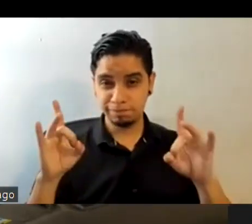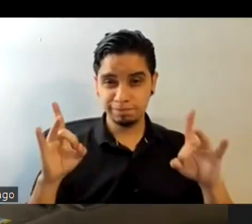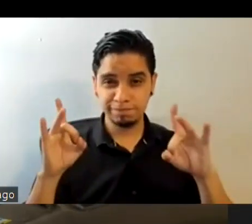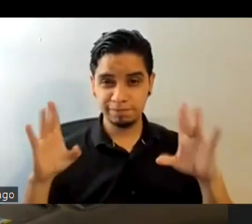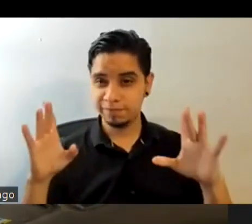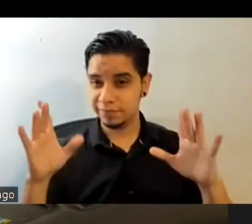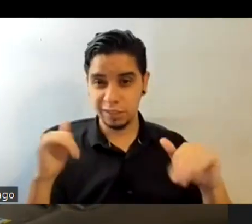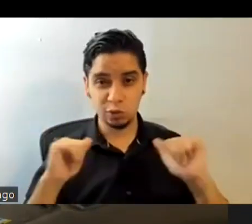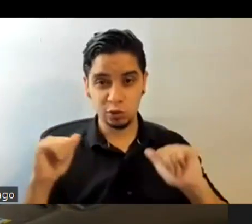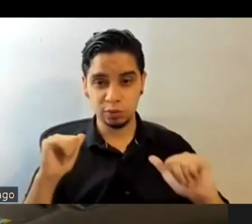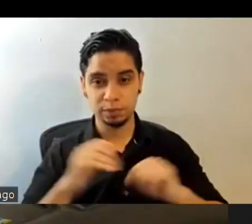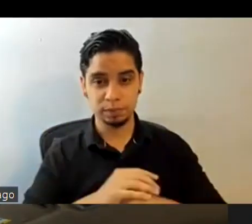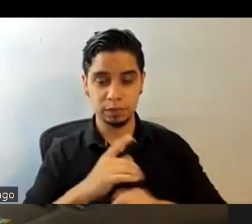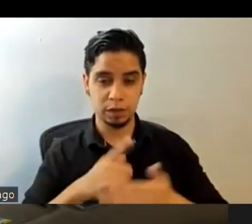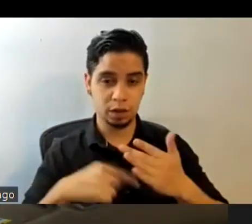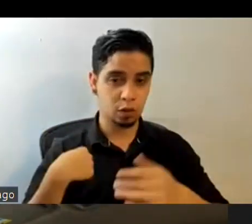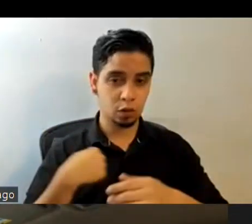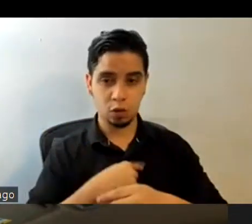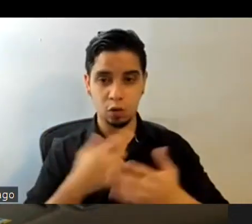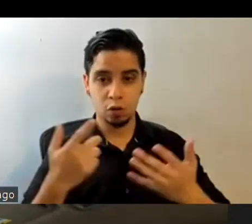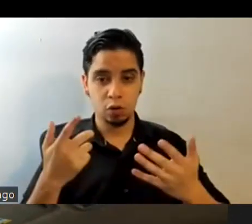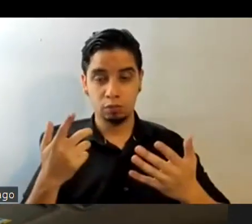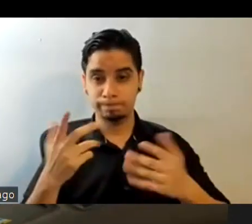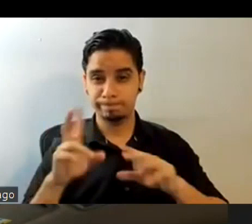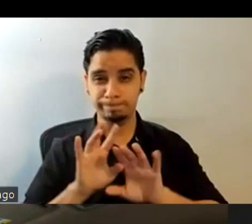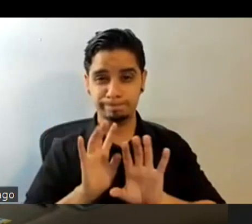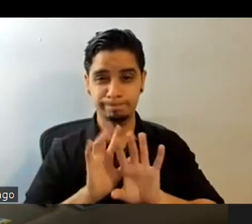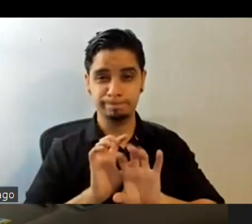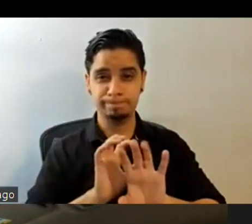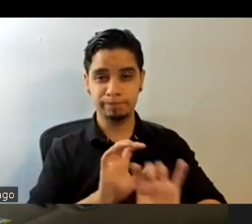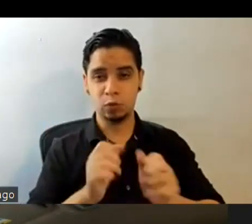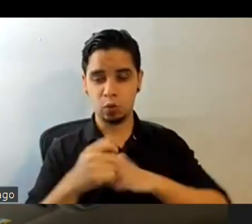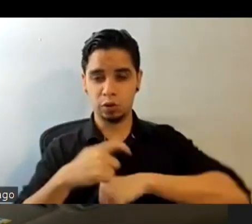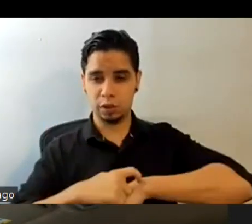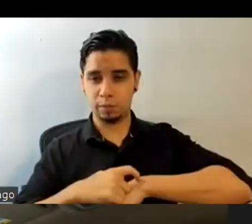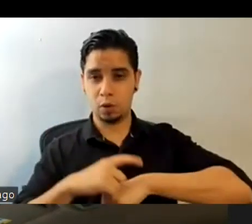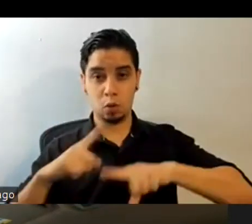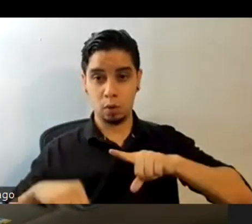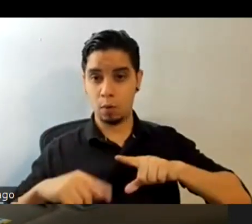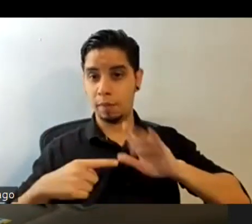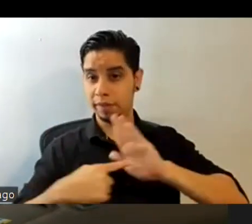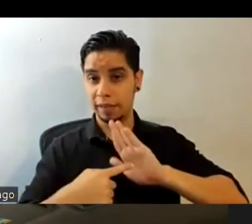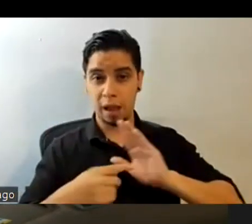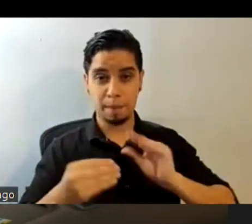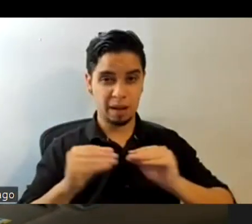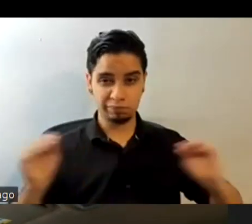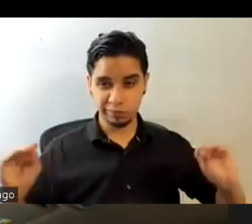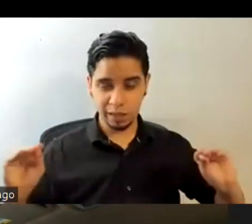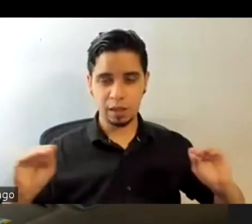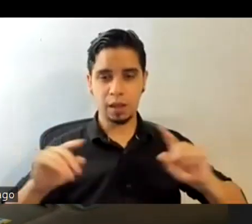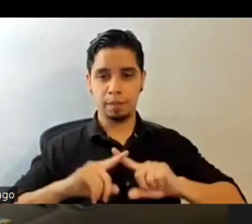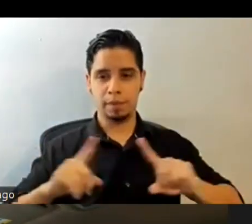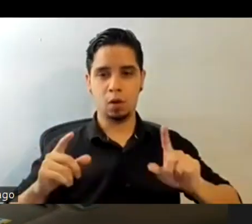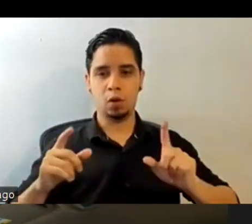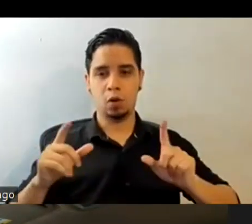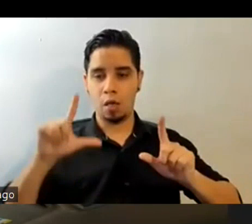de show. Y nos tuvimos que ir pues, con los rabitos entre las piernas. Y de ahí en adelante, como que no pudimos presentar más programas de eso, pero nos fuimos afuera